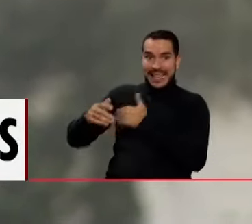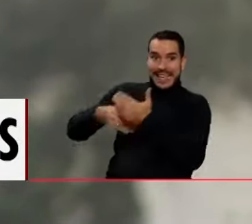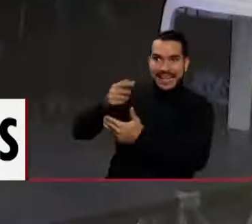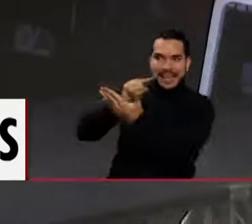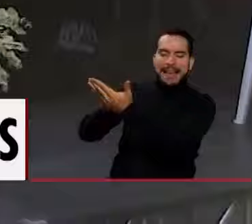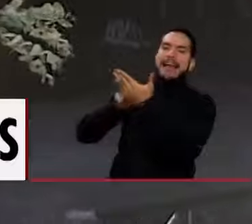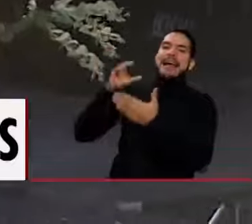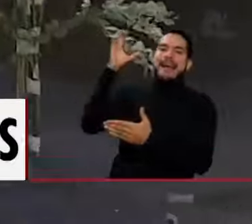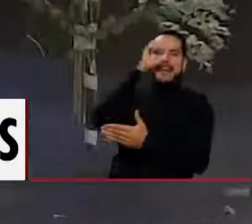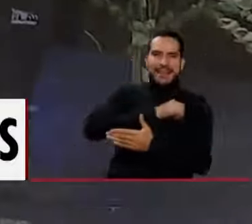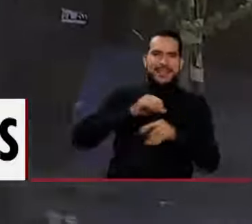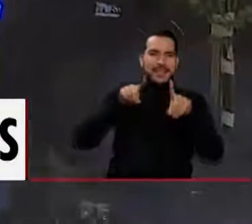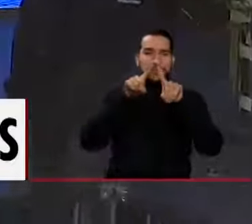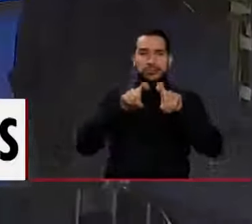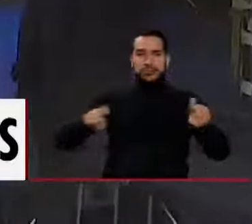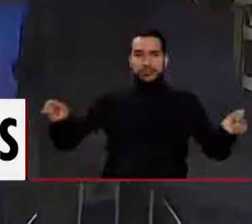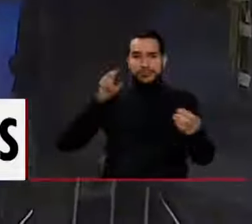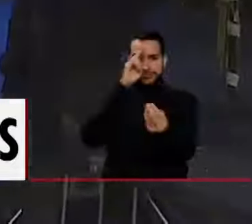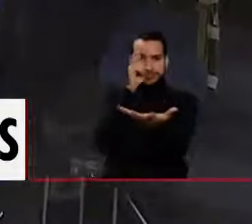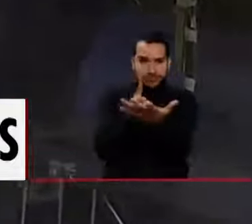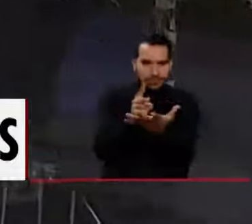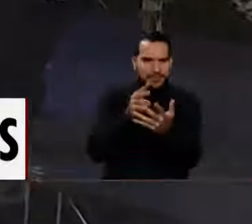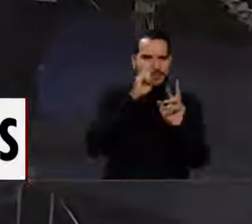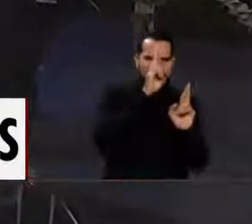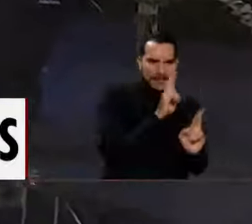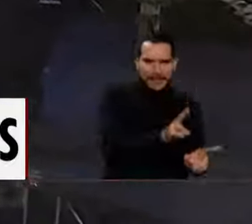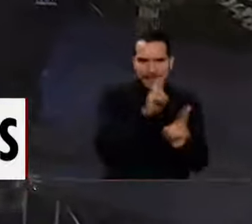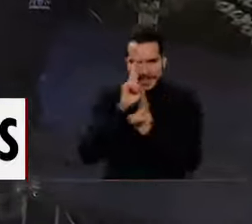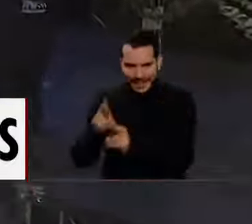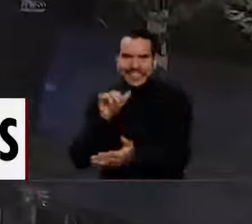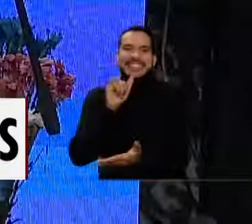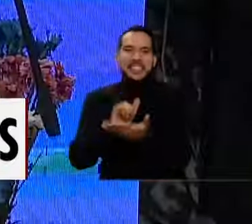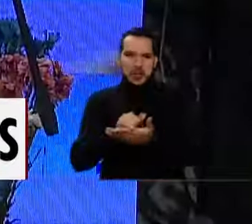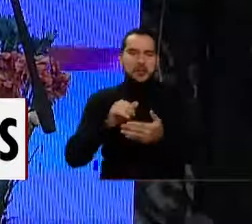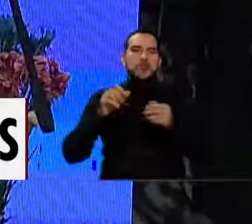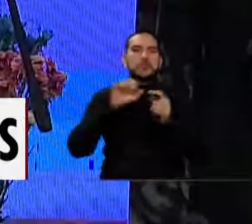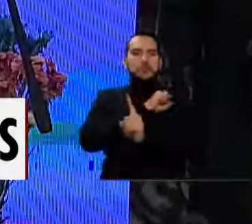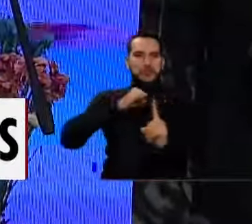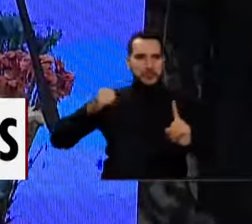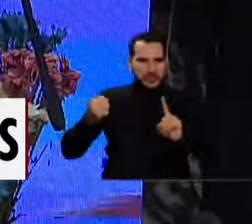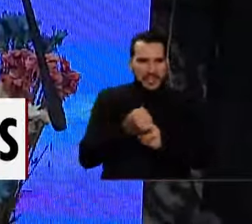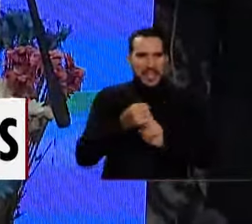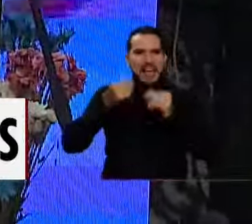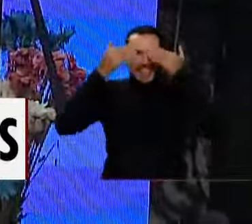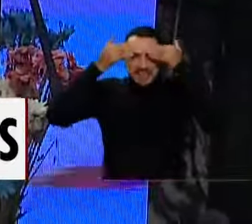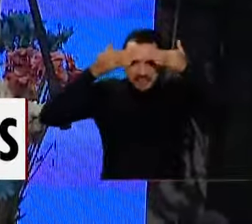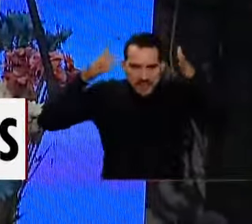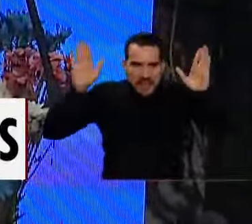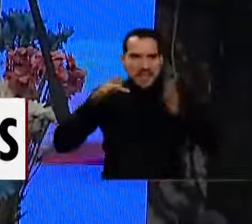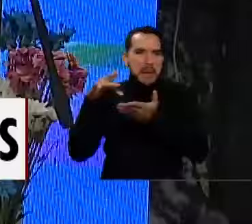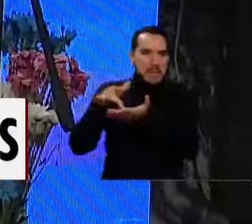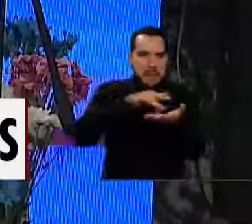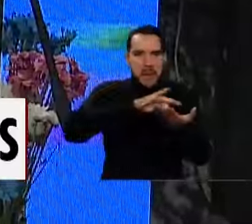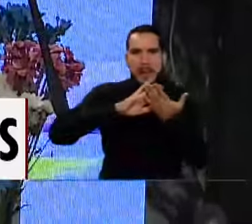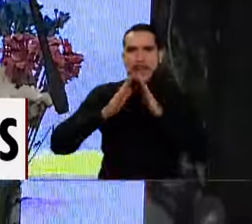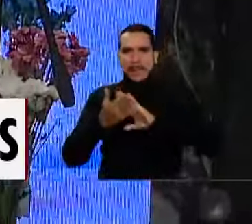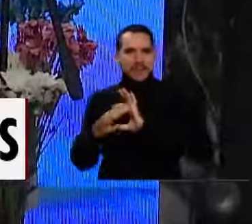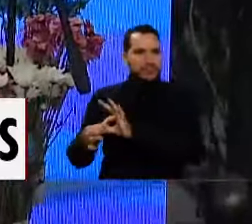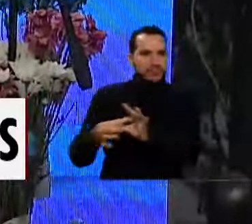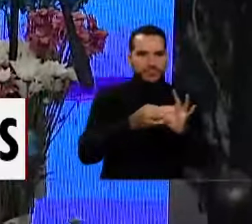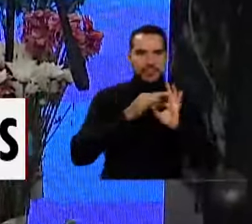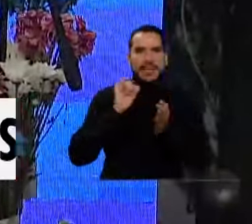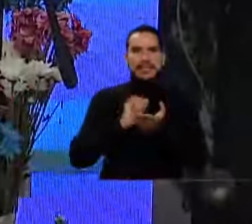el camino para construir una sociedad democrática, pluralista y en paz. Sueño, trabo valiente,